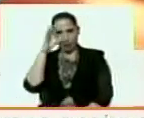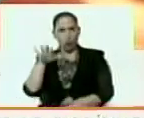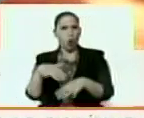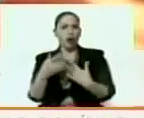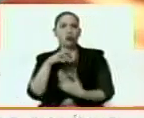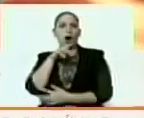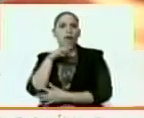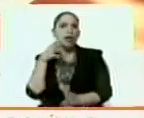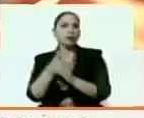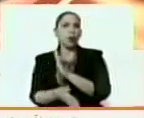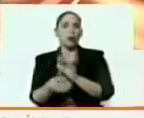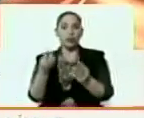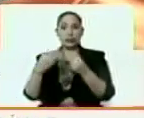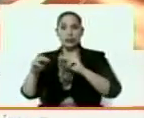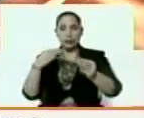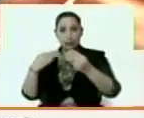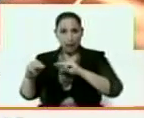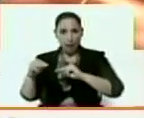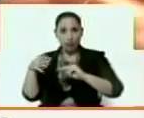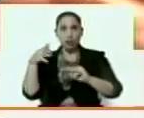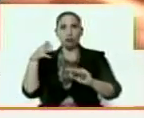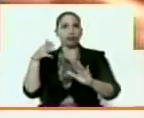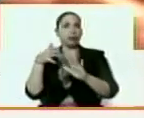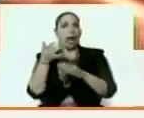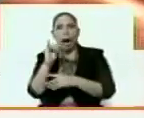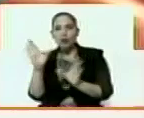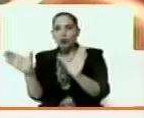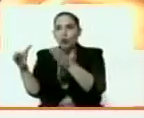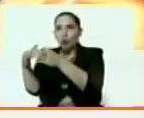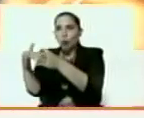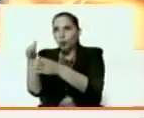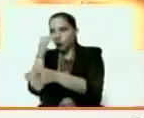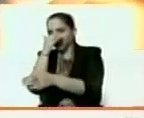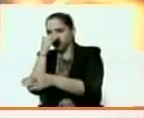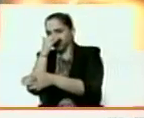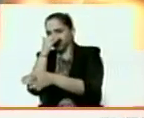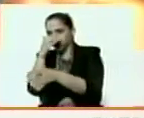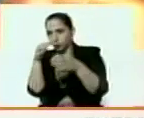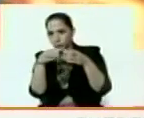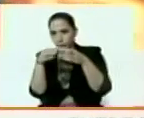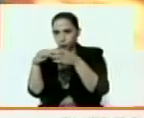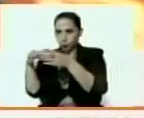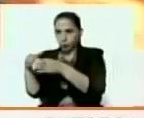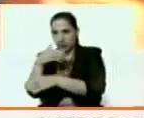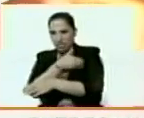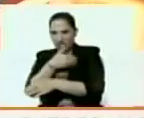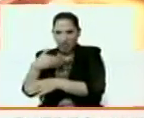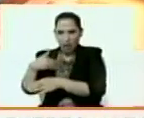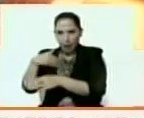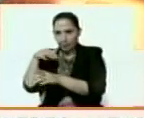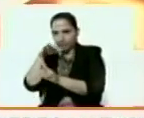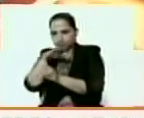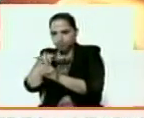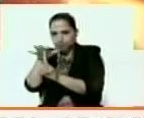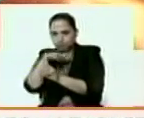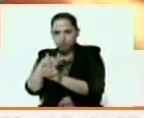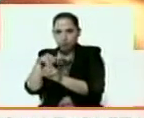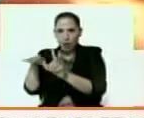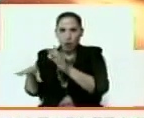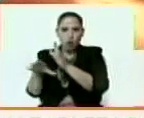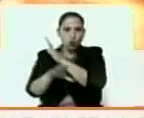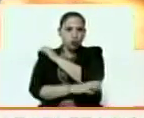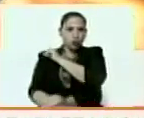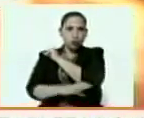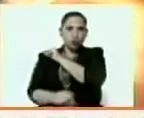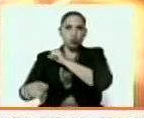de un chat y hablas que hay un grupo de delincuencia organizada que está tratando de tomar los activos de la